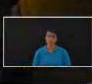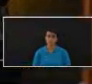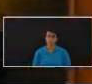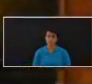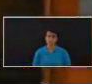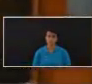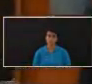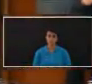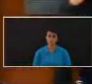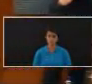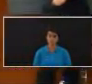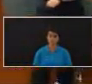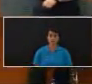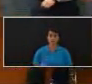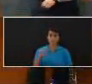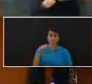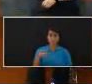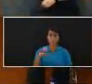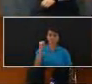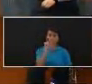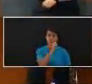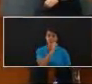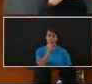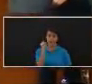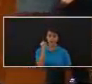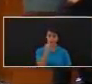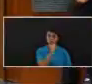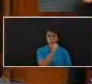Es un nuevo arreglo de una canción que usted ya conoce.